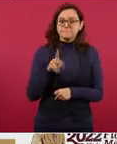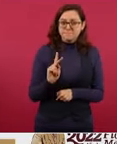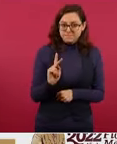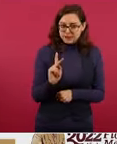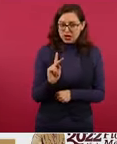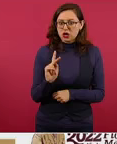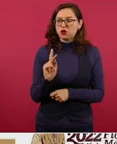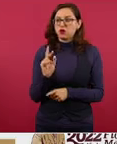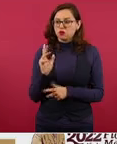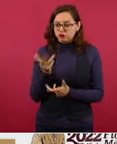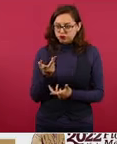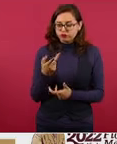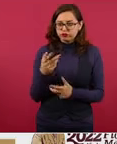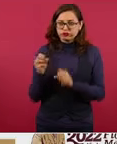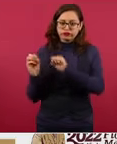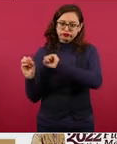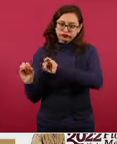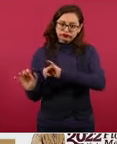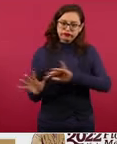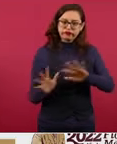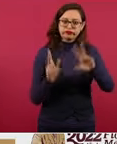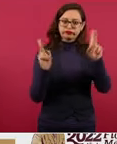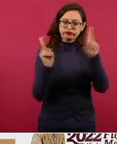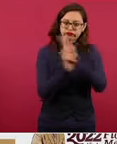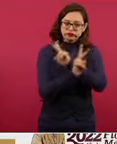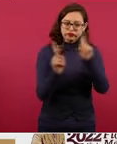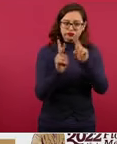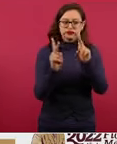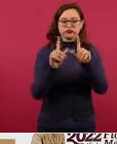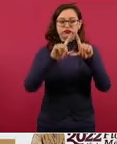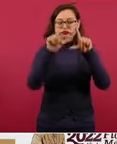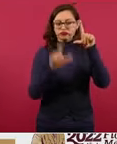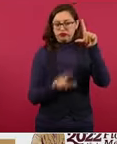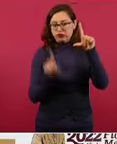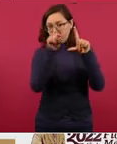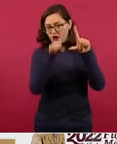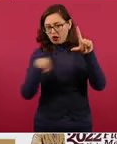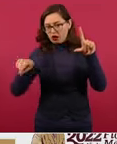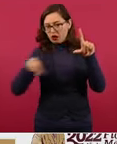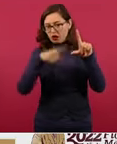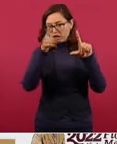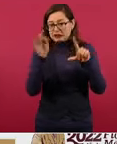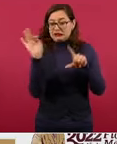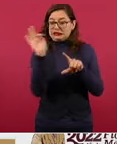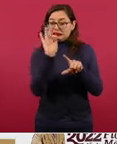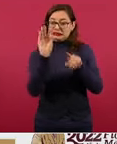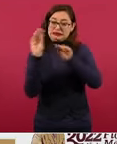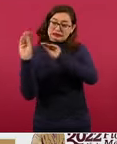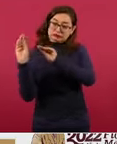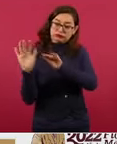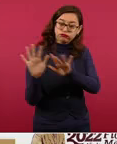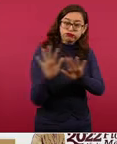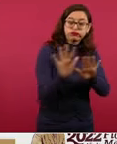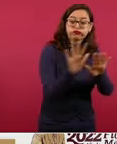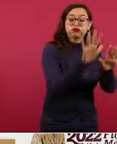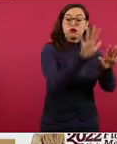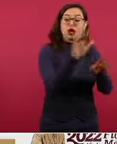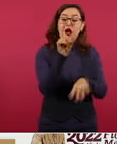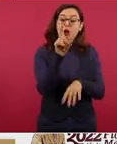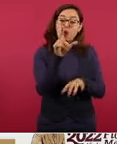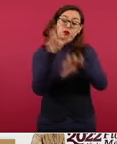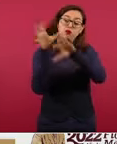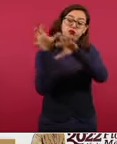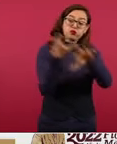de lluvia al nuevo león vamos a esperar las siguientes semanas y tenemos algunos efectos de las bandas de